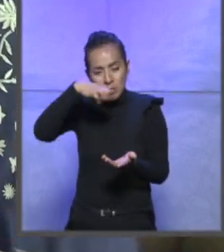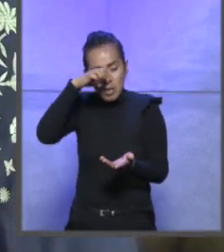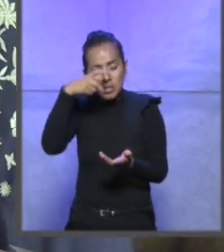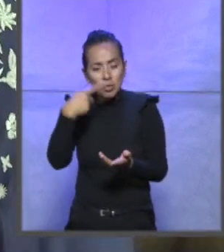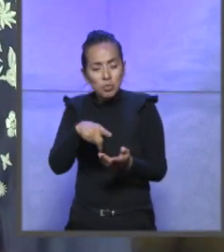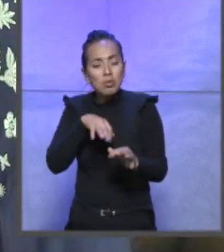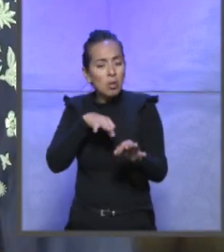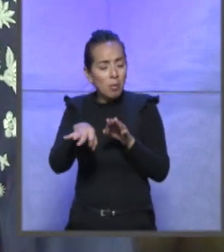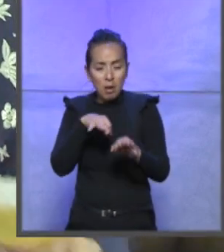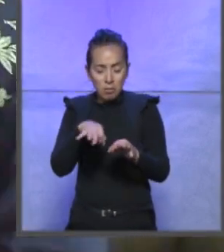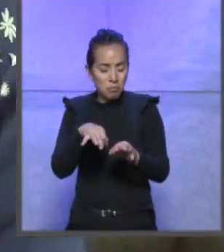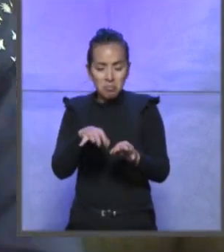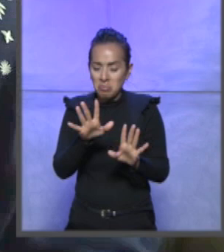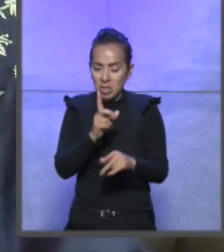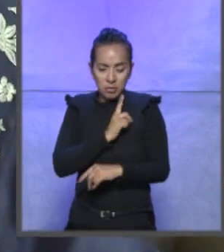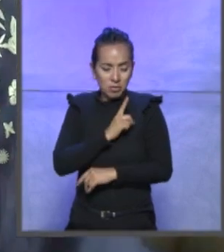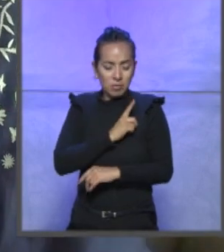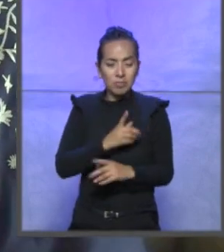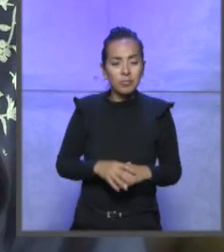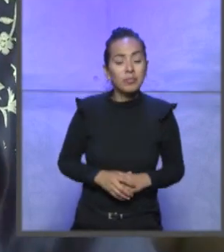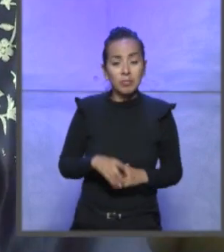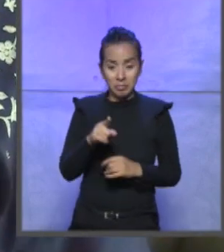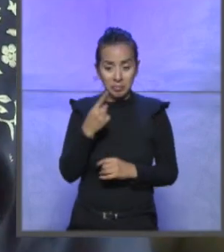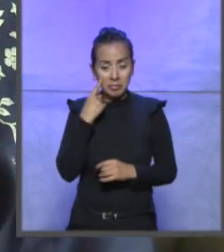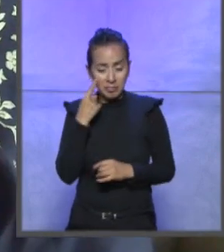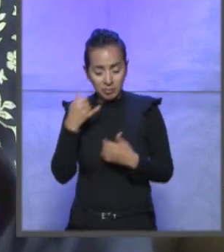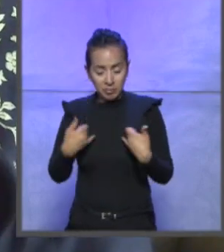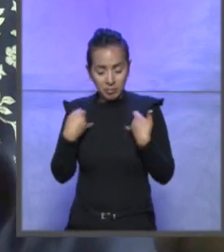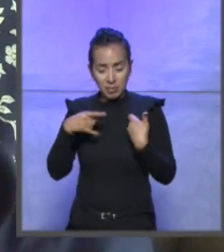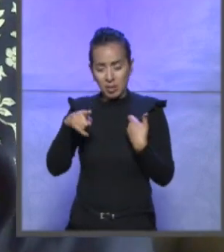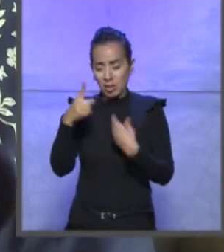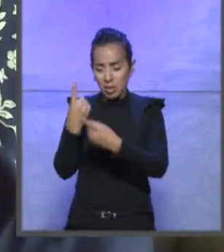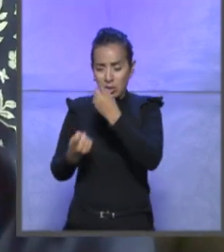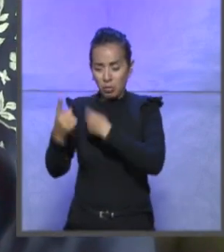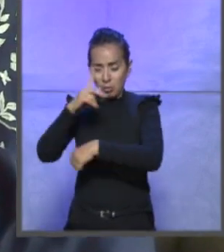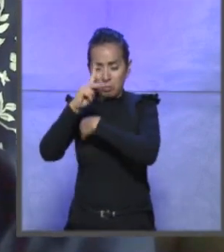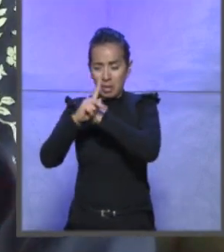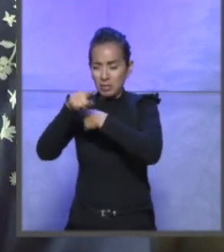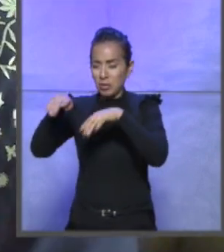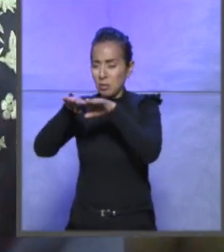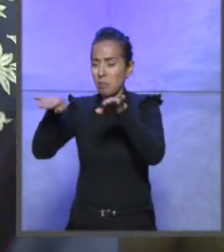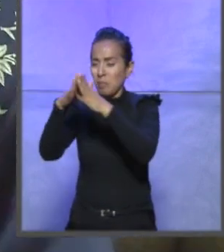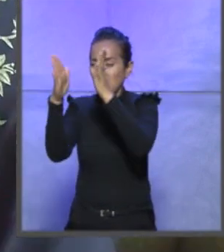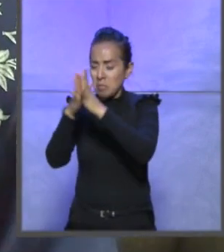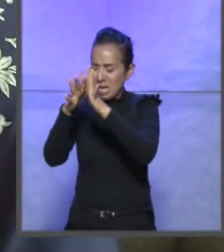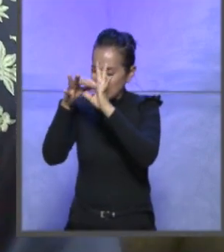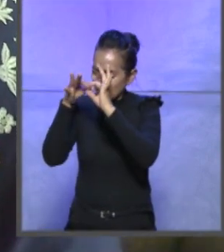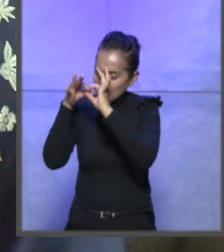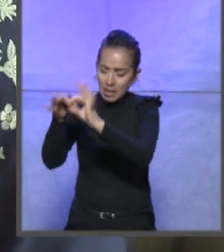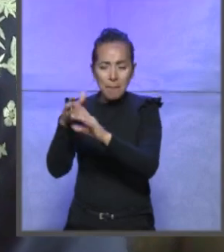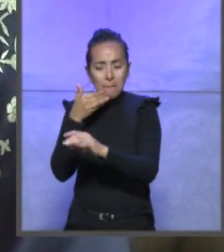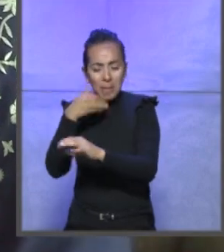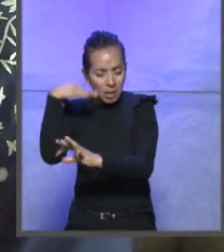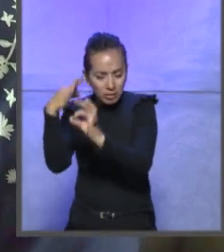su trabajo de manera voluntaria. Déjenme comentarles, jóvenes, que en los países donde la democracia está más